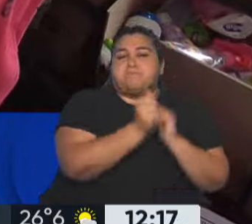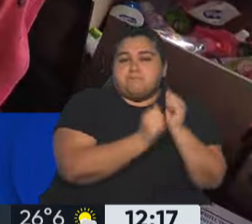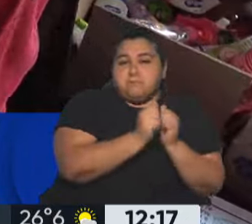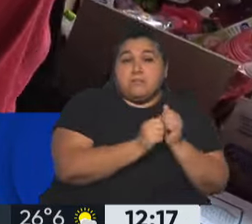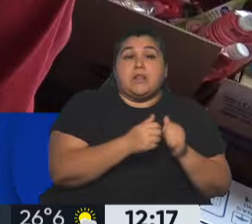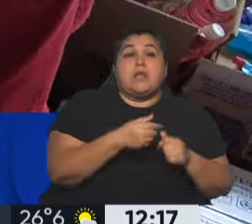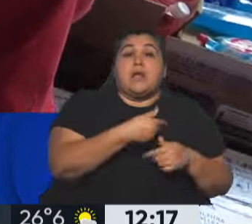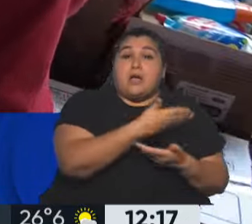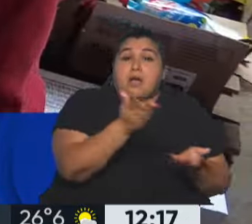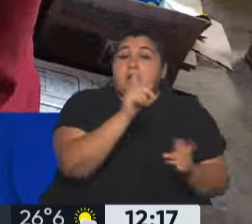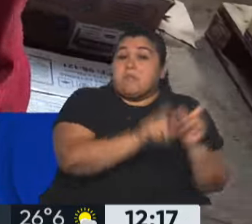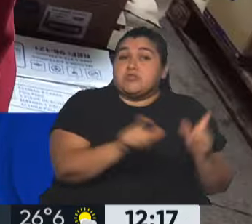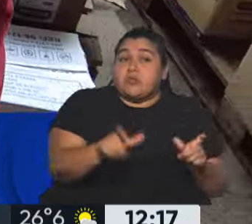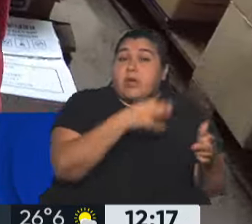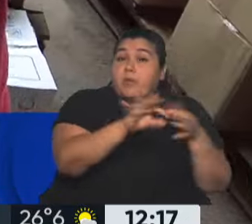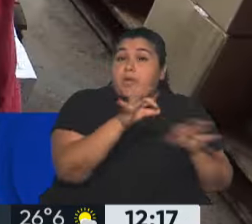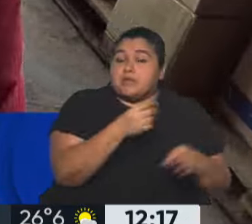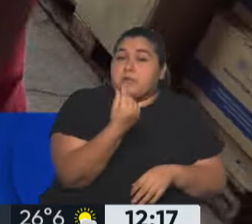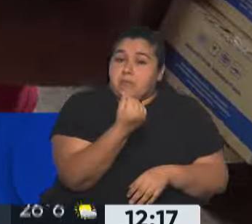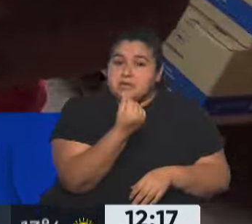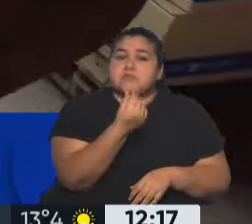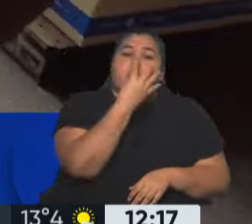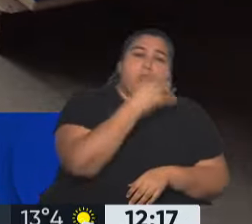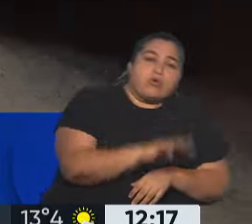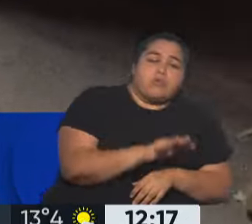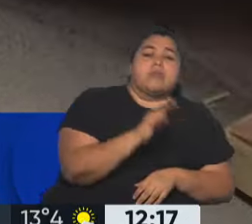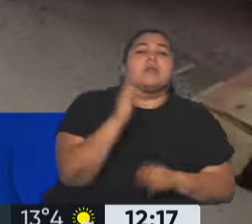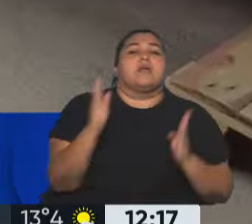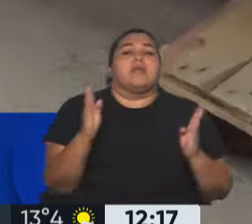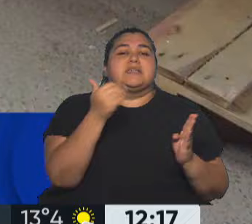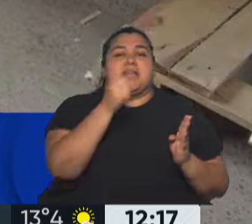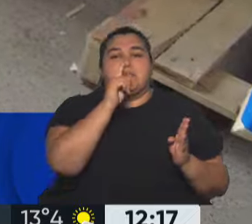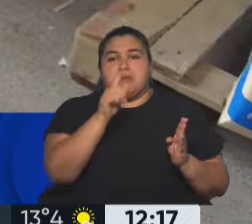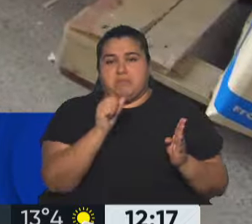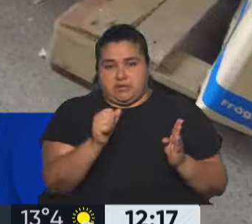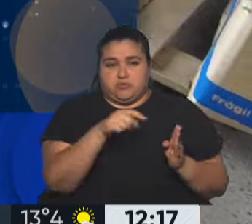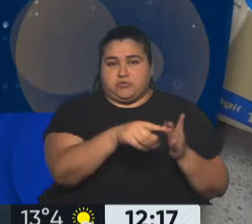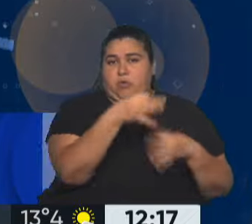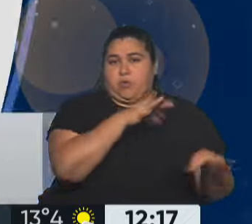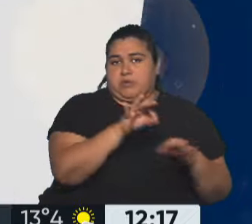público del producto debe estar entre 4.000 y 6.000 pesos.